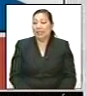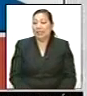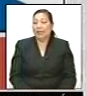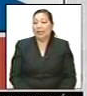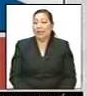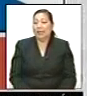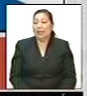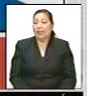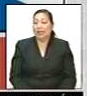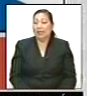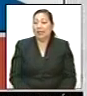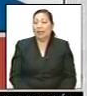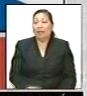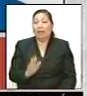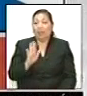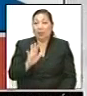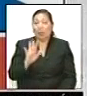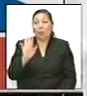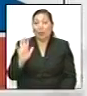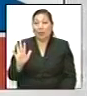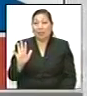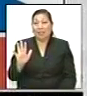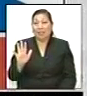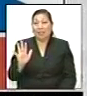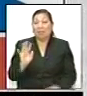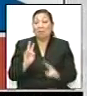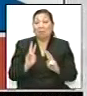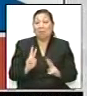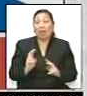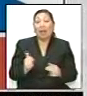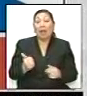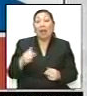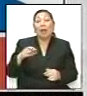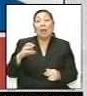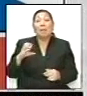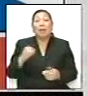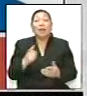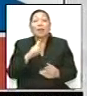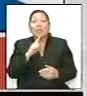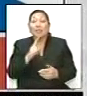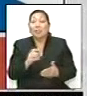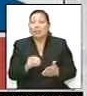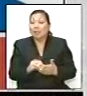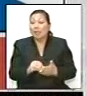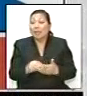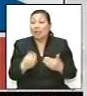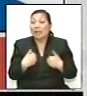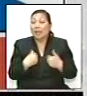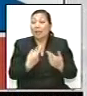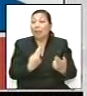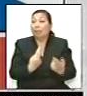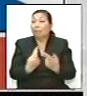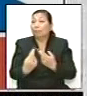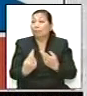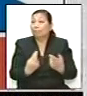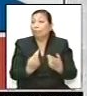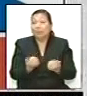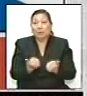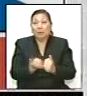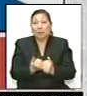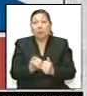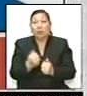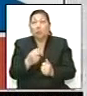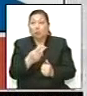de los 55 estados observadores la alianza en la práctica sólo tenía relación con una